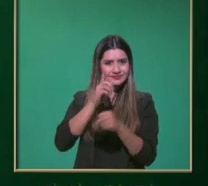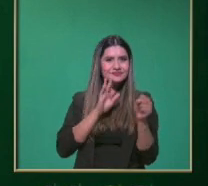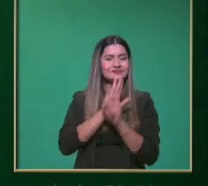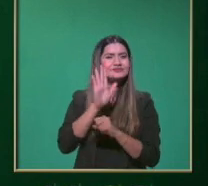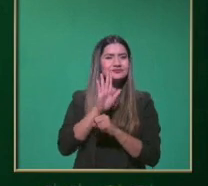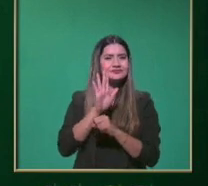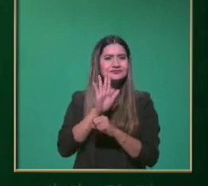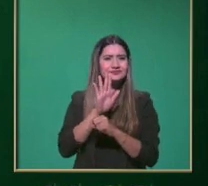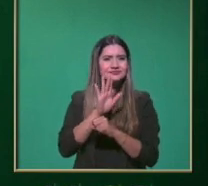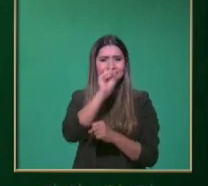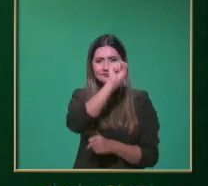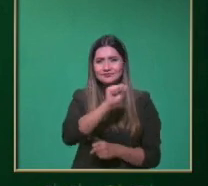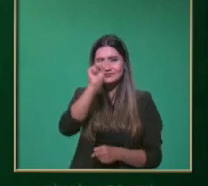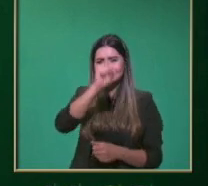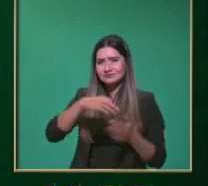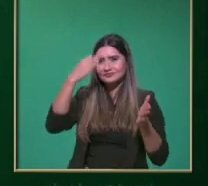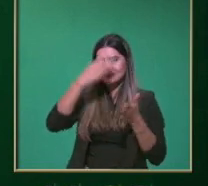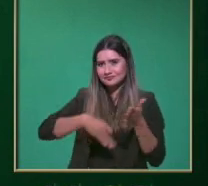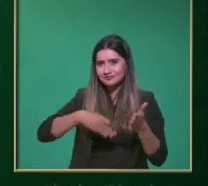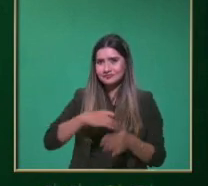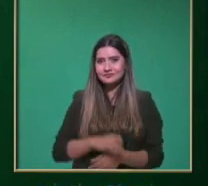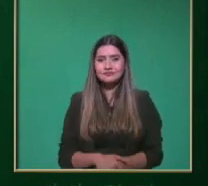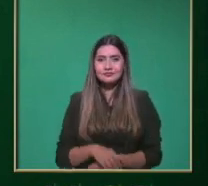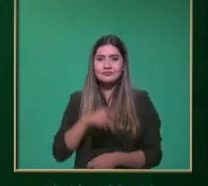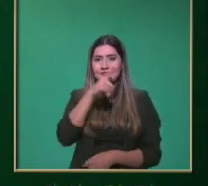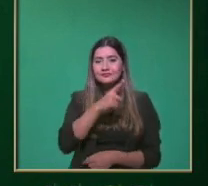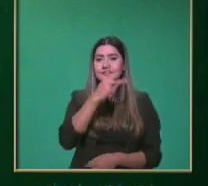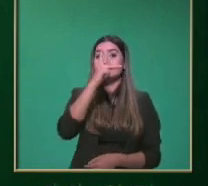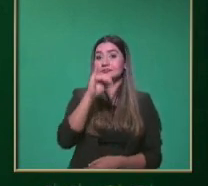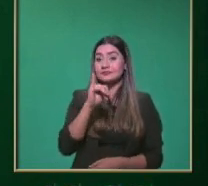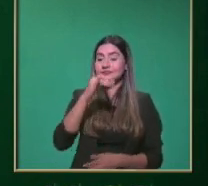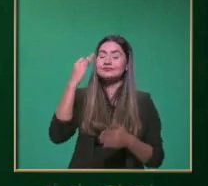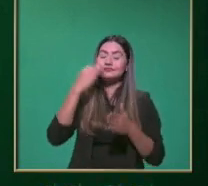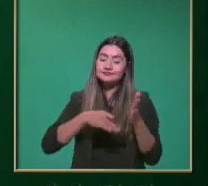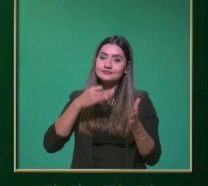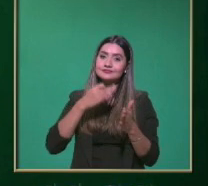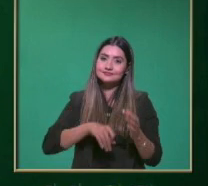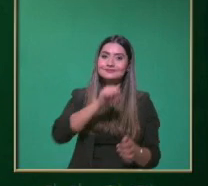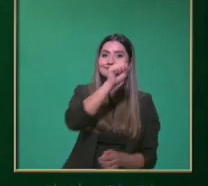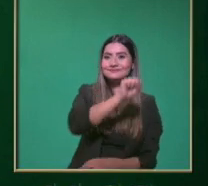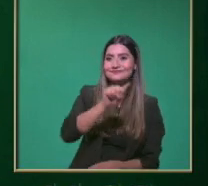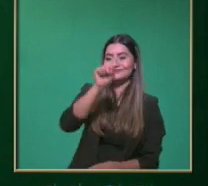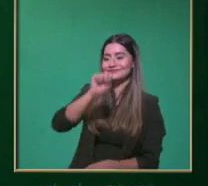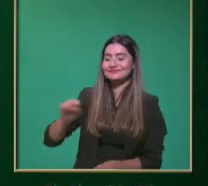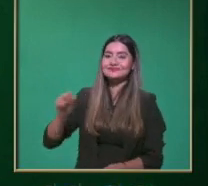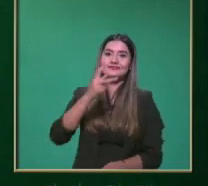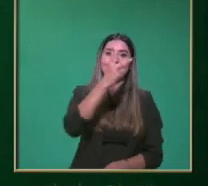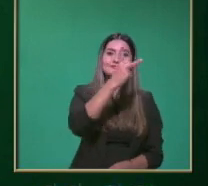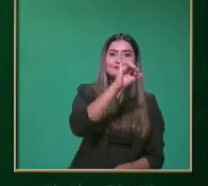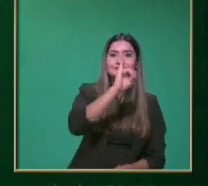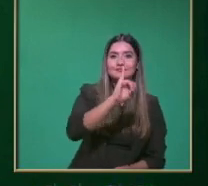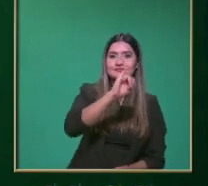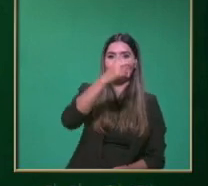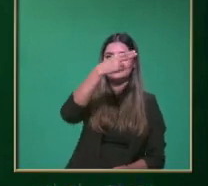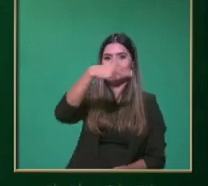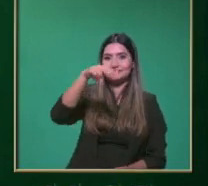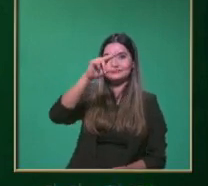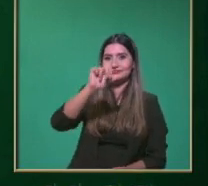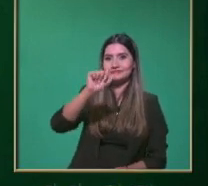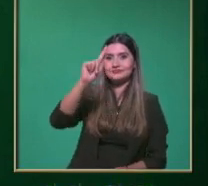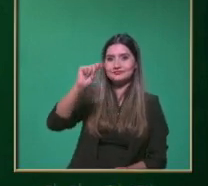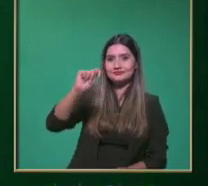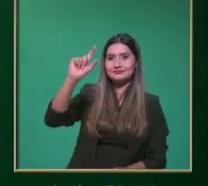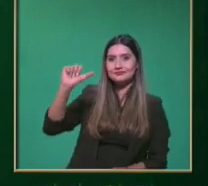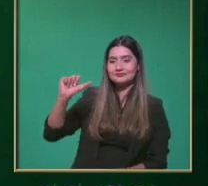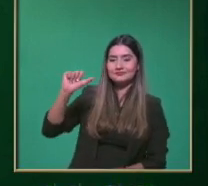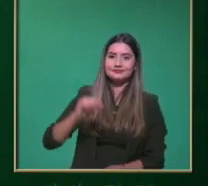falta, maestra? Ah, piñata, pues como empieza con pi, le falta la sílaba pi. Pi. Y la